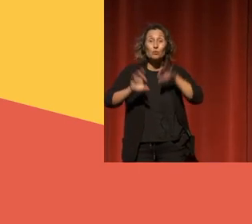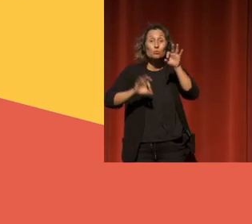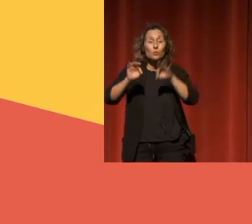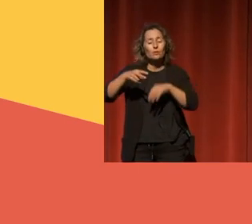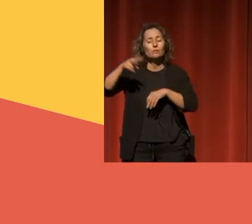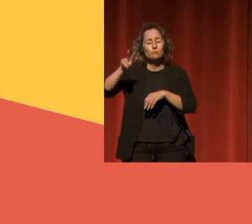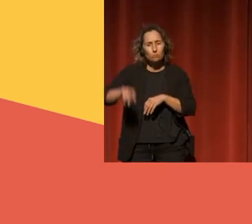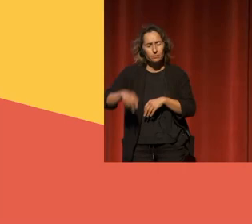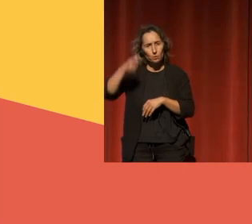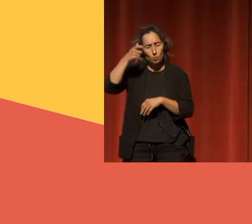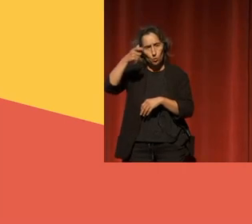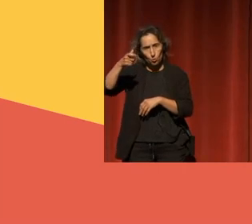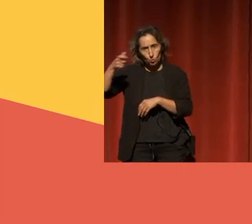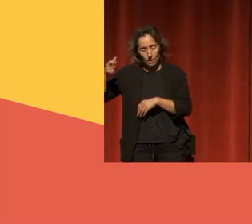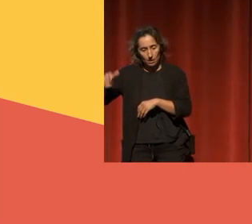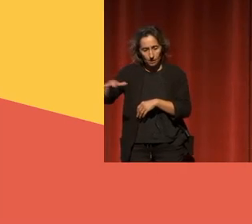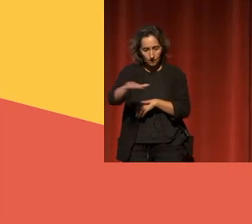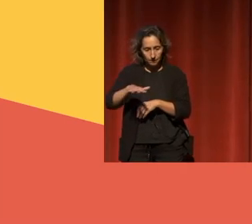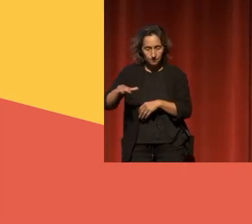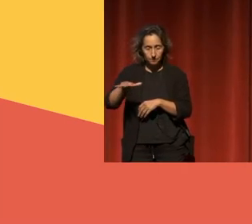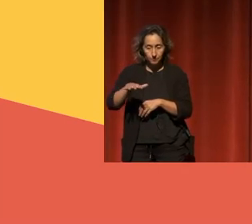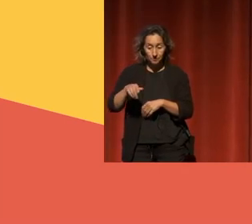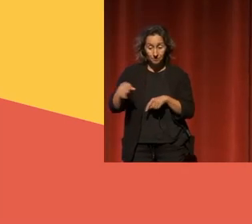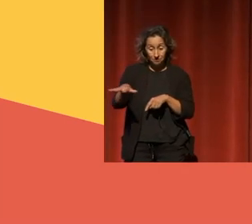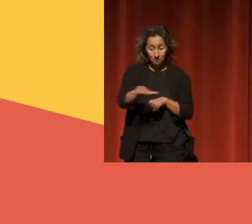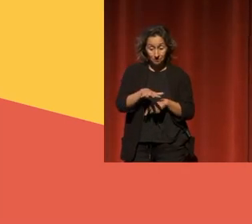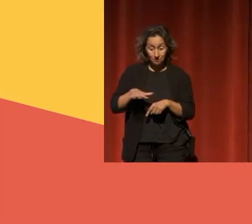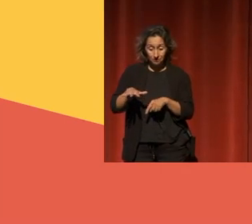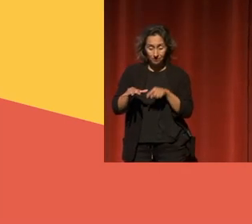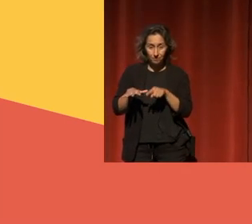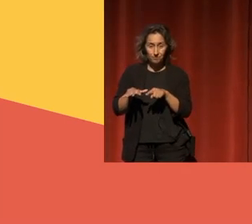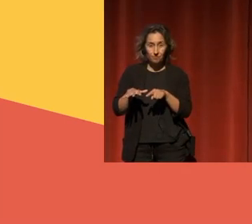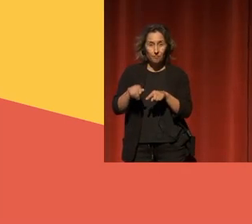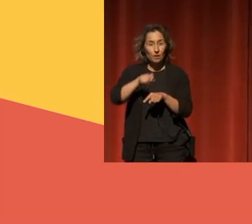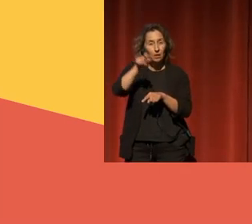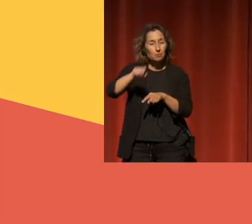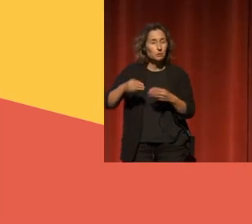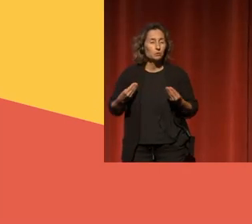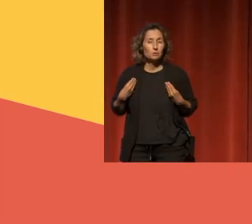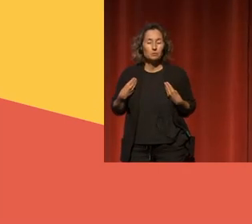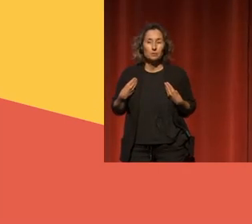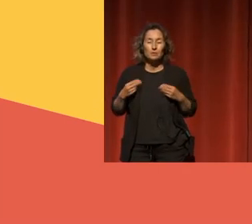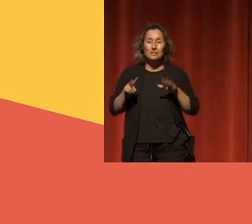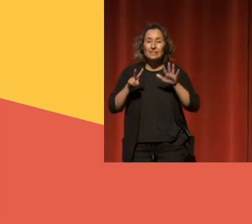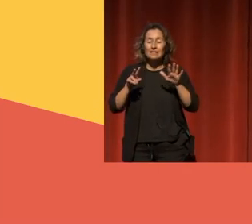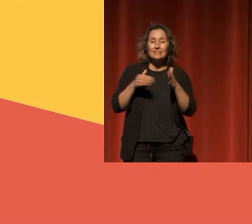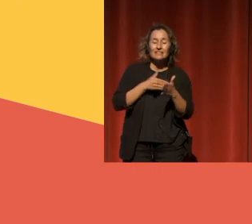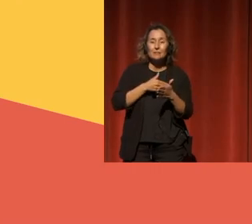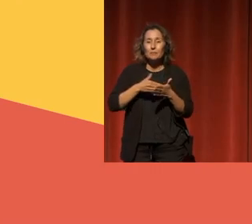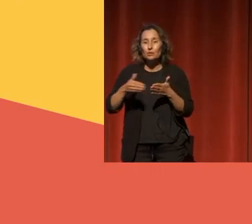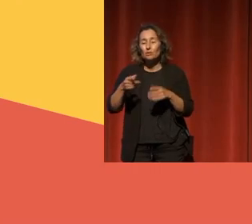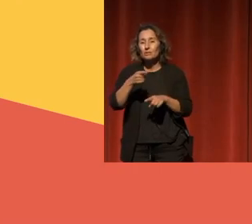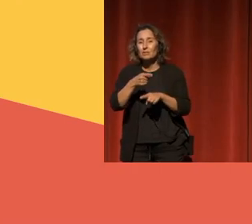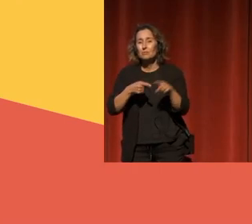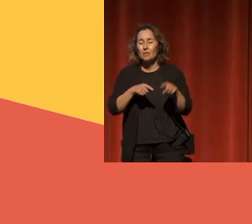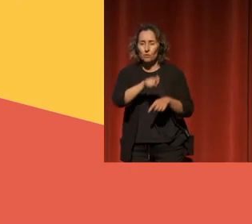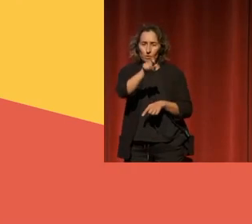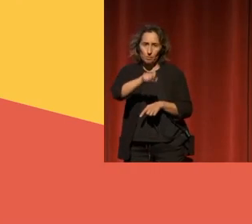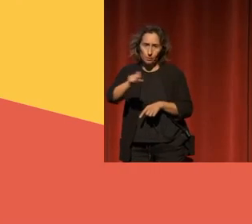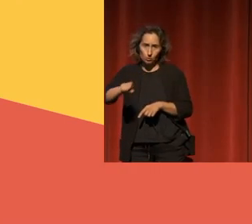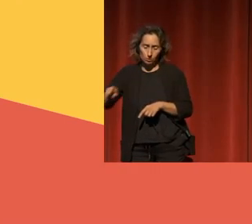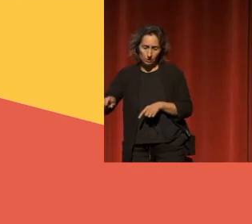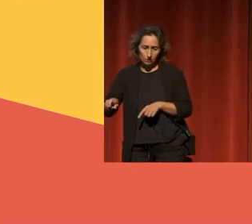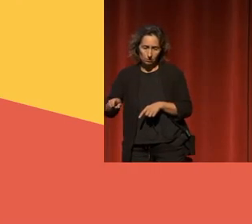Rurales y en estos municipios está censado 7 millones y medio de de habitantes que es más o